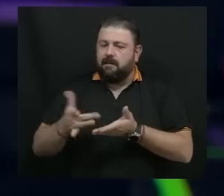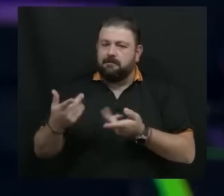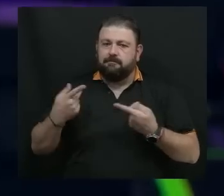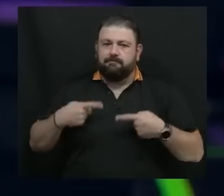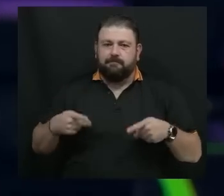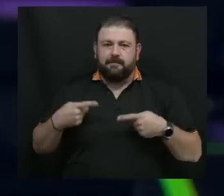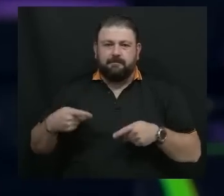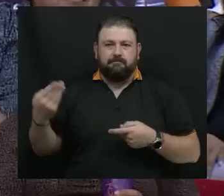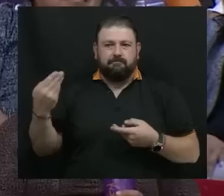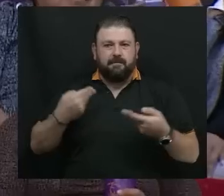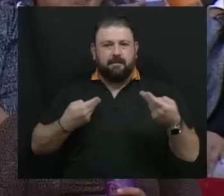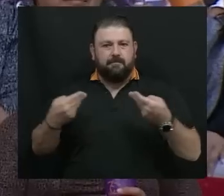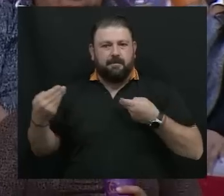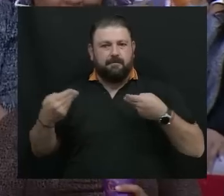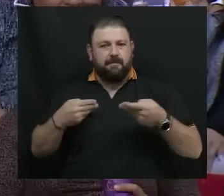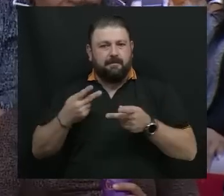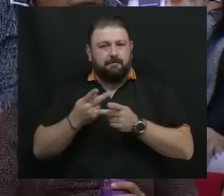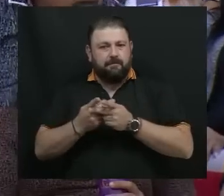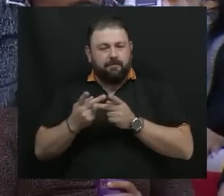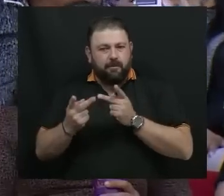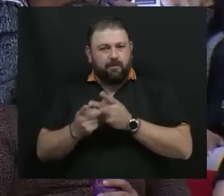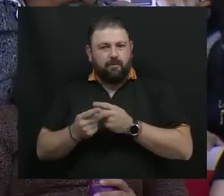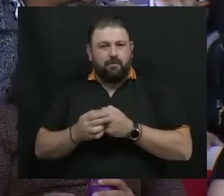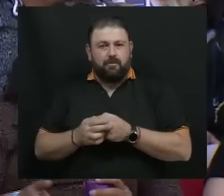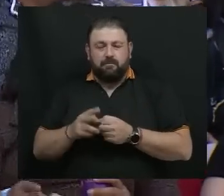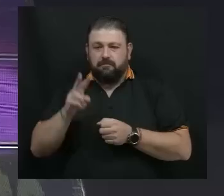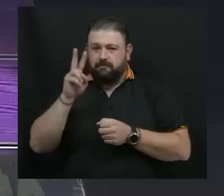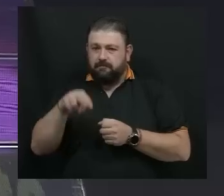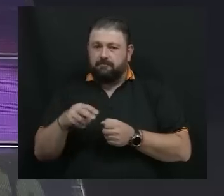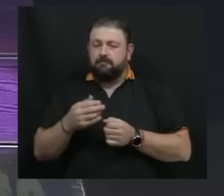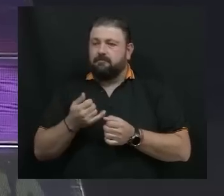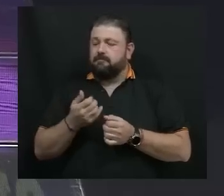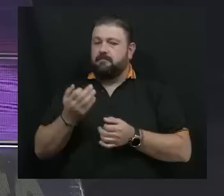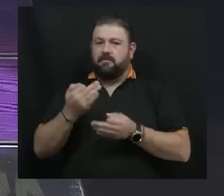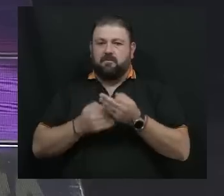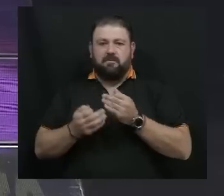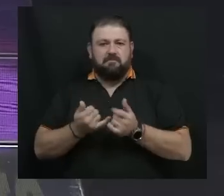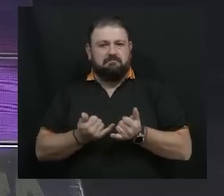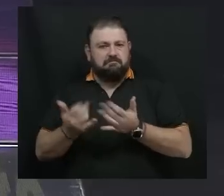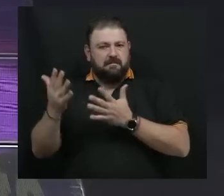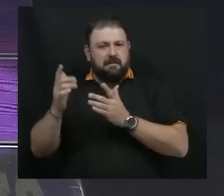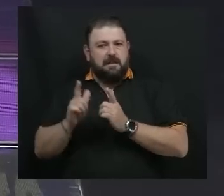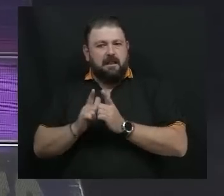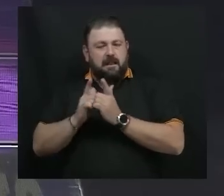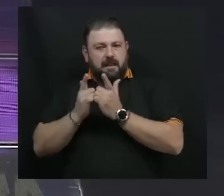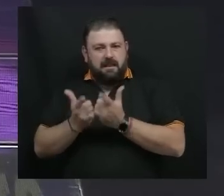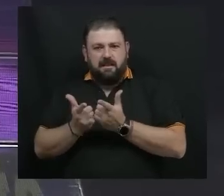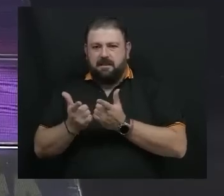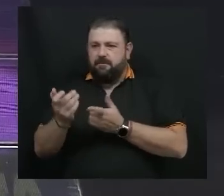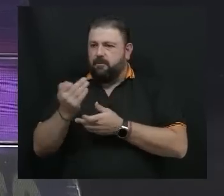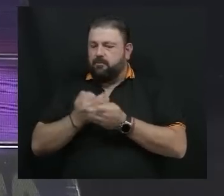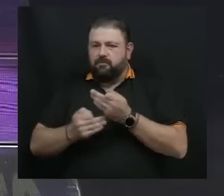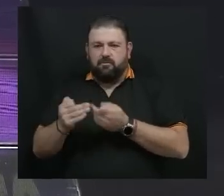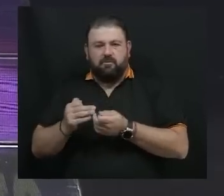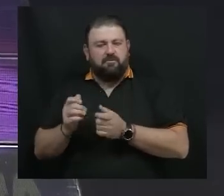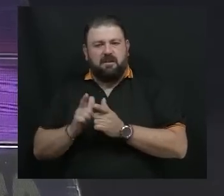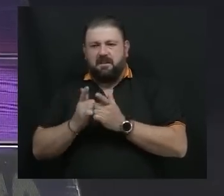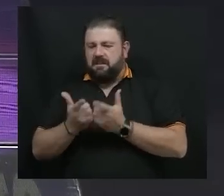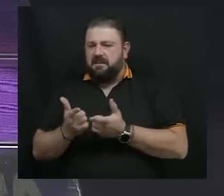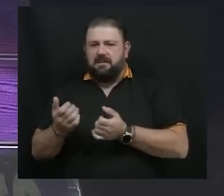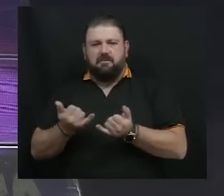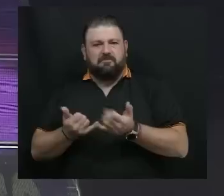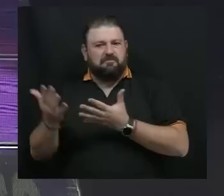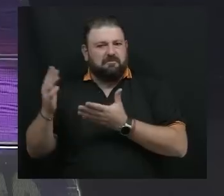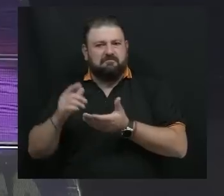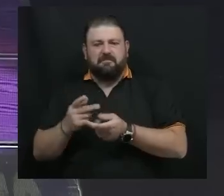vender. Yo llevaba libros a la universidad, luego empecé a llevar libros y producto. Ya luego ni libros llevaba,